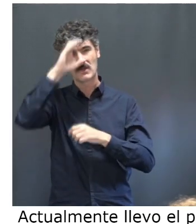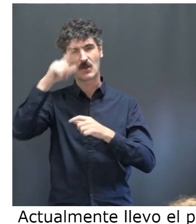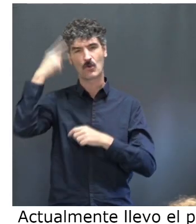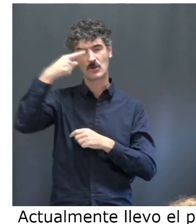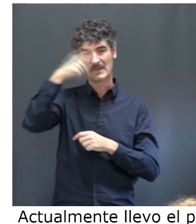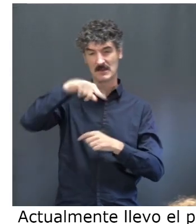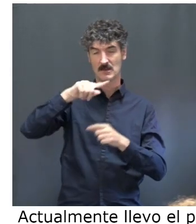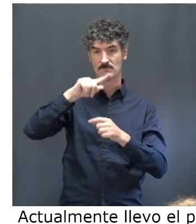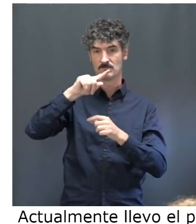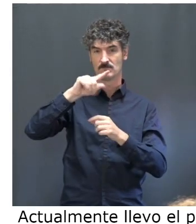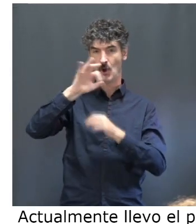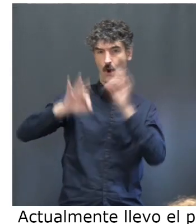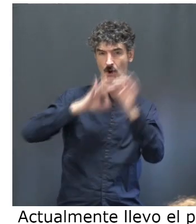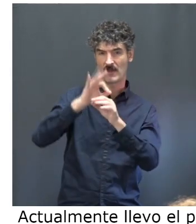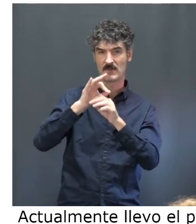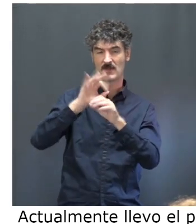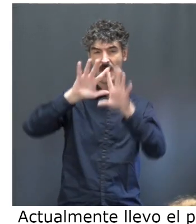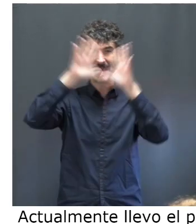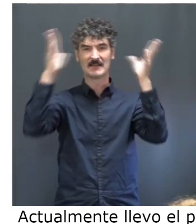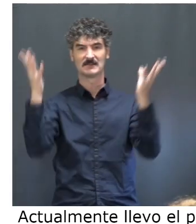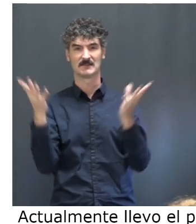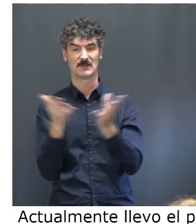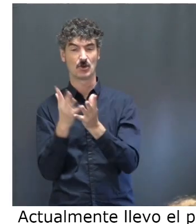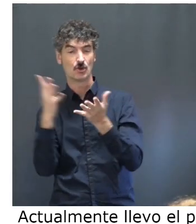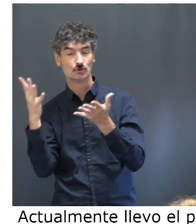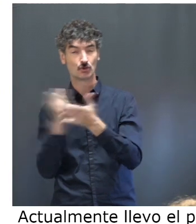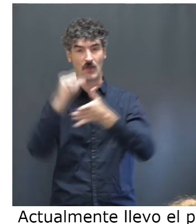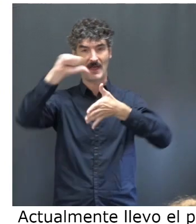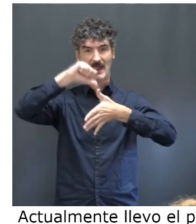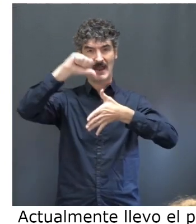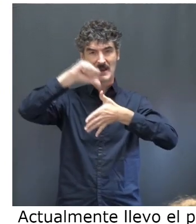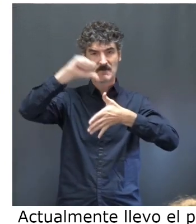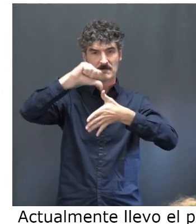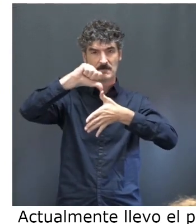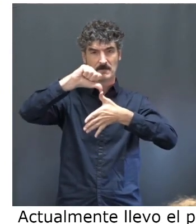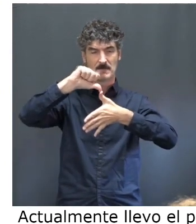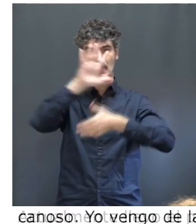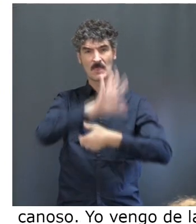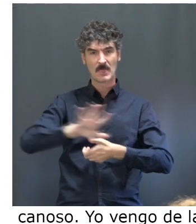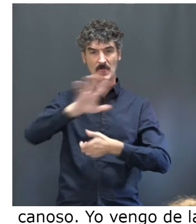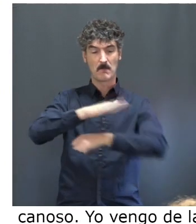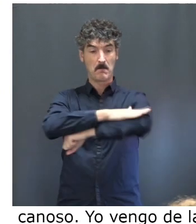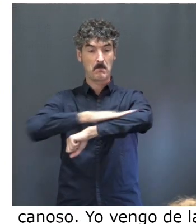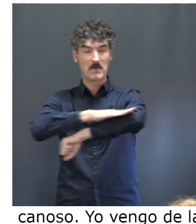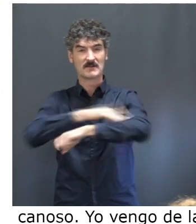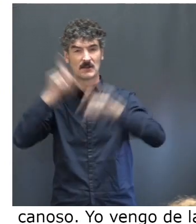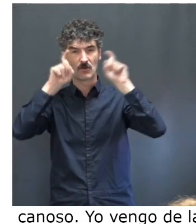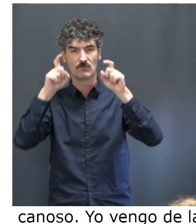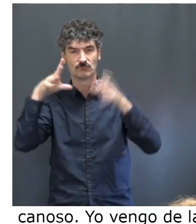internacional que, como su nombre indica, está en toda Iberoamérica y está compuesto por los ministerios de educación